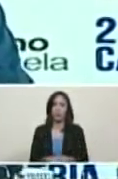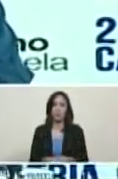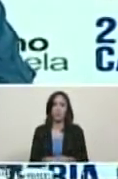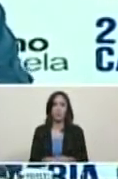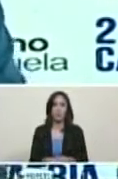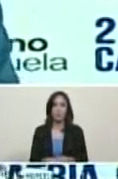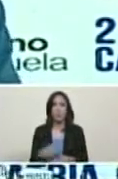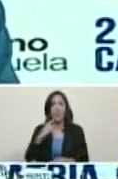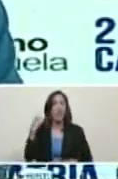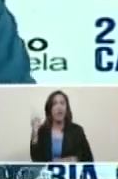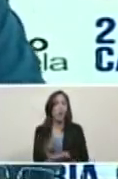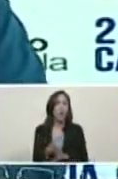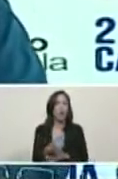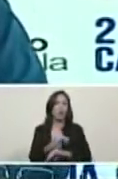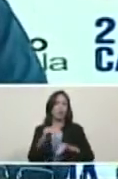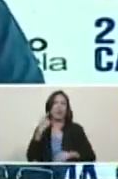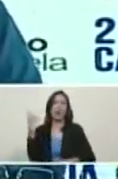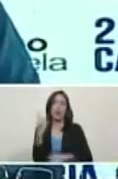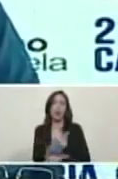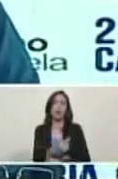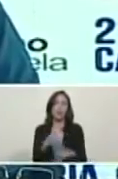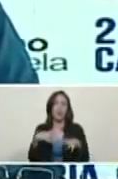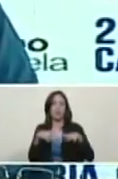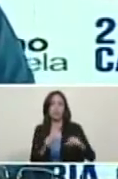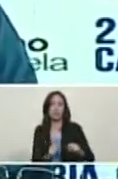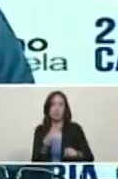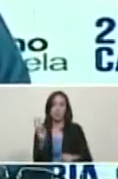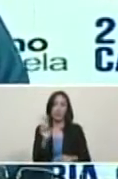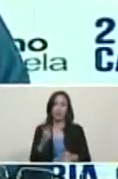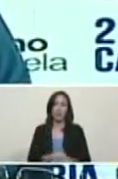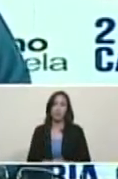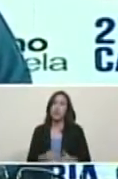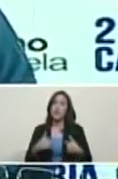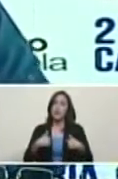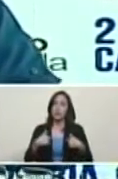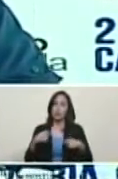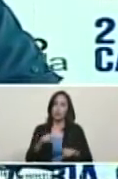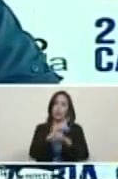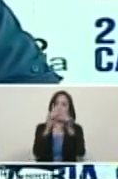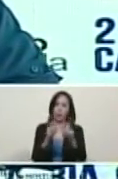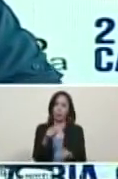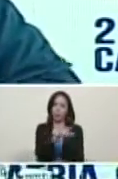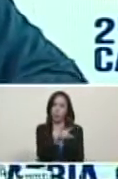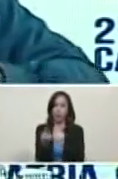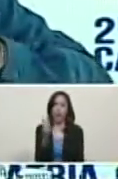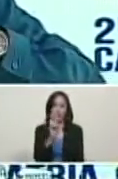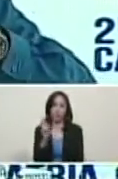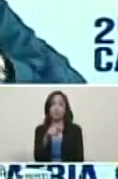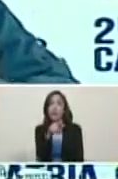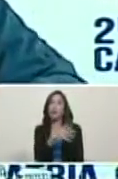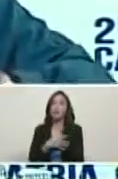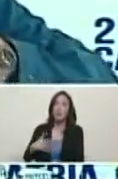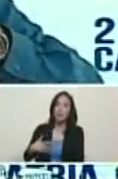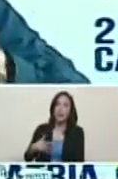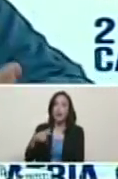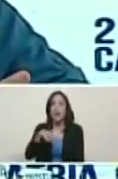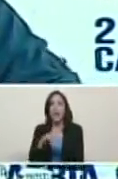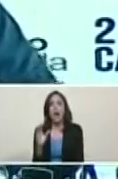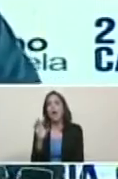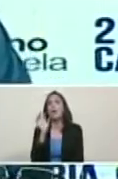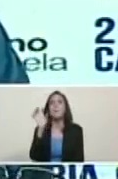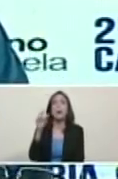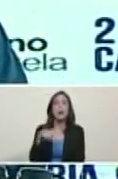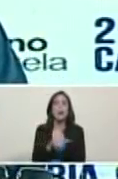¿cómo dan órdenes directas? Yo le pregunto a los venezolanos, ¿ustedes quieren un país colonizado por los